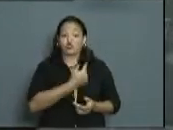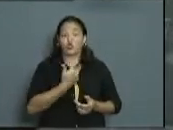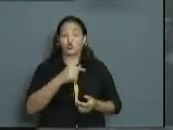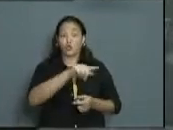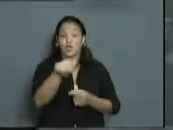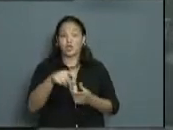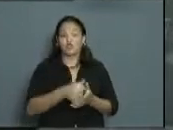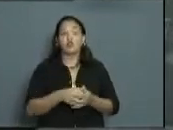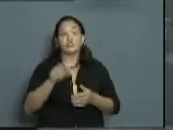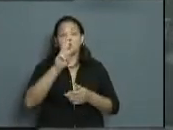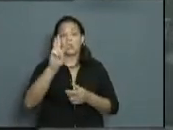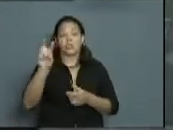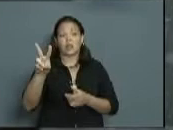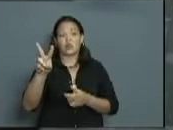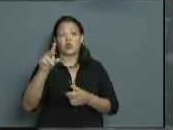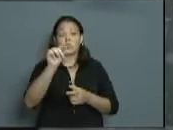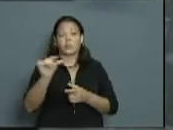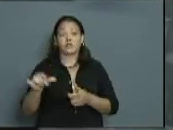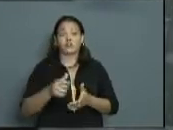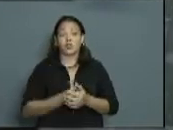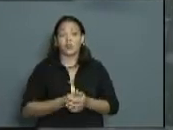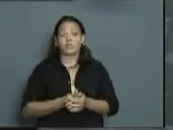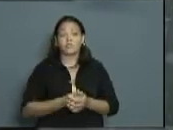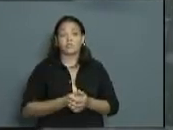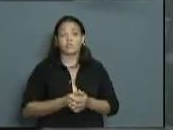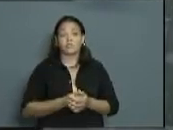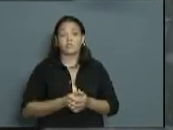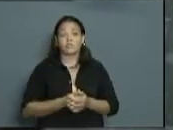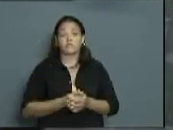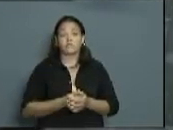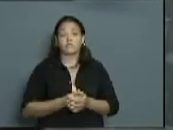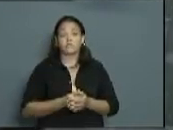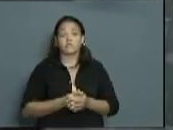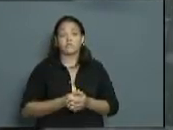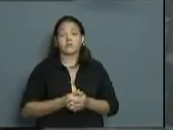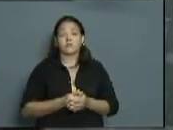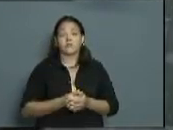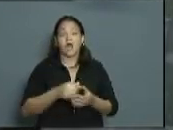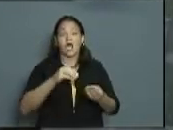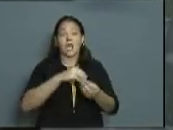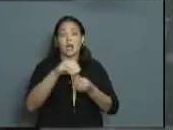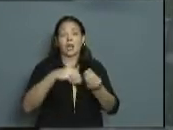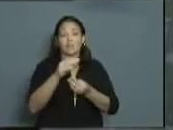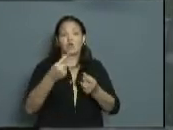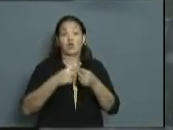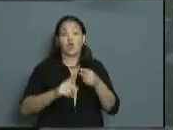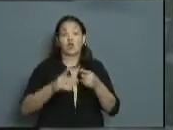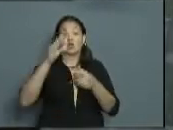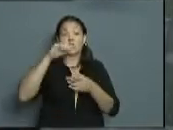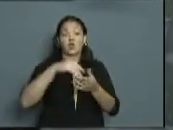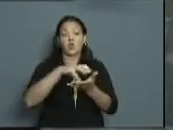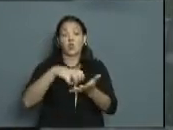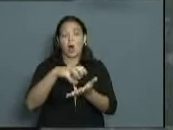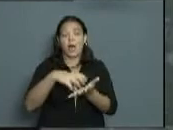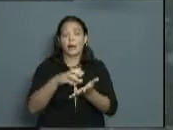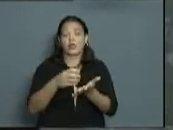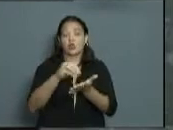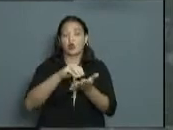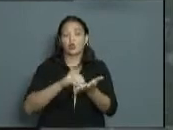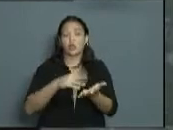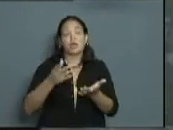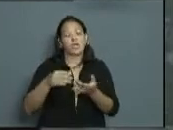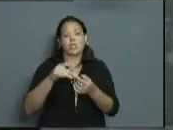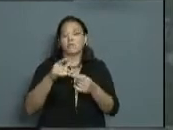a 32 compañeros, o sea, pacientes, a otras instalaciones hospitalarias, y todo ha